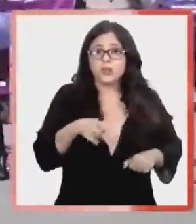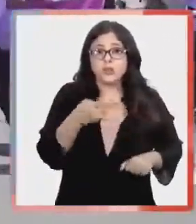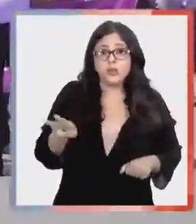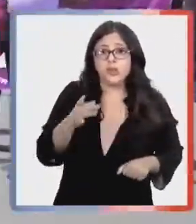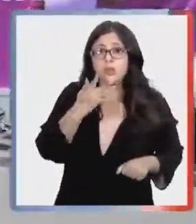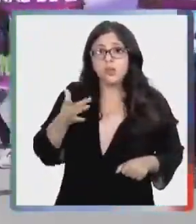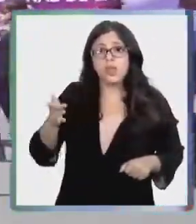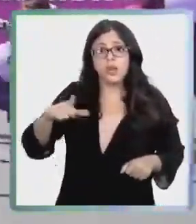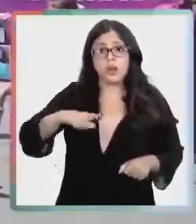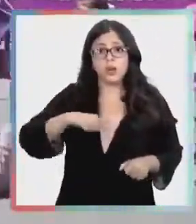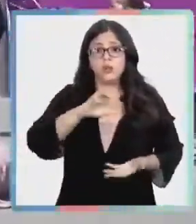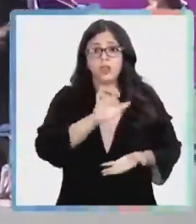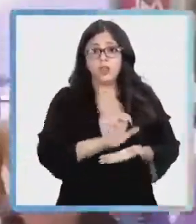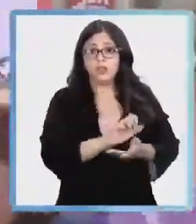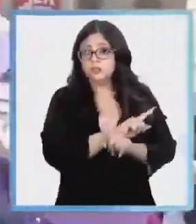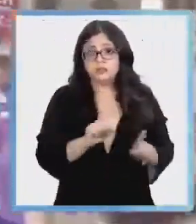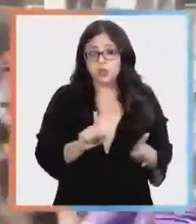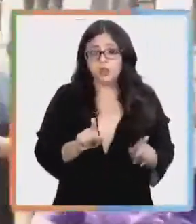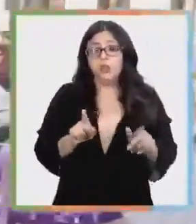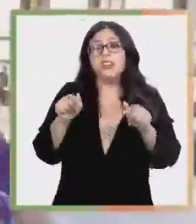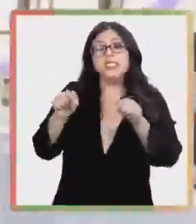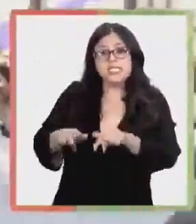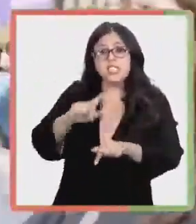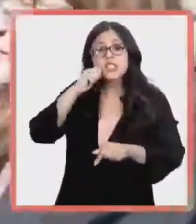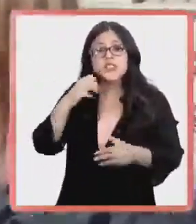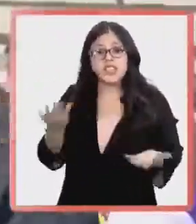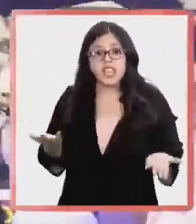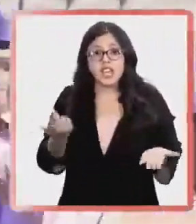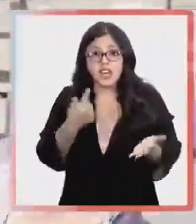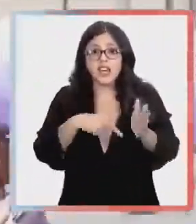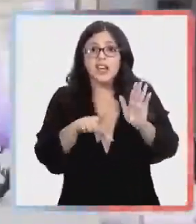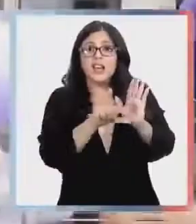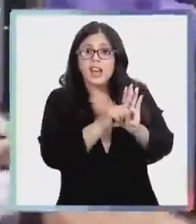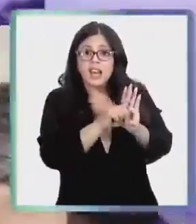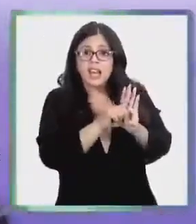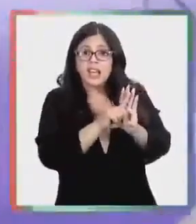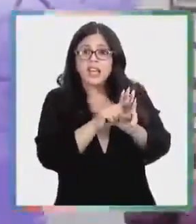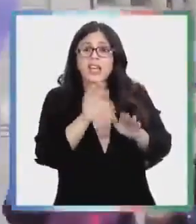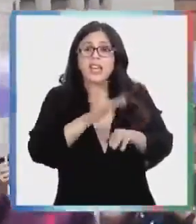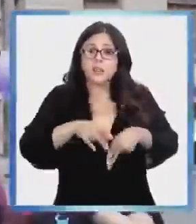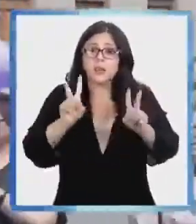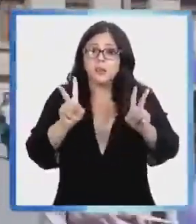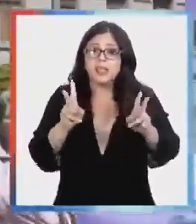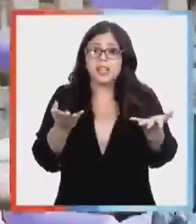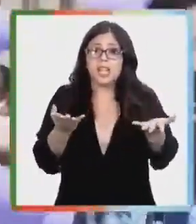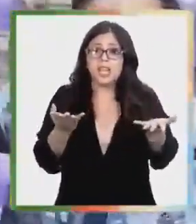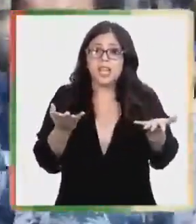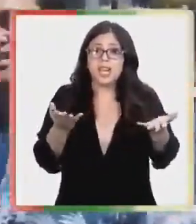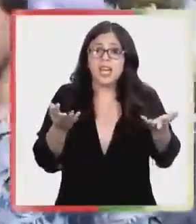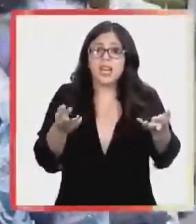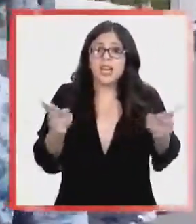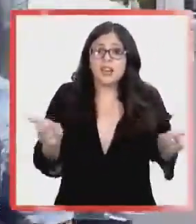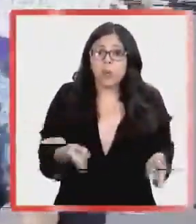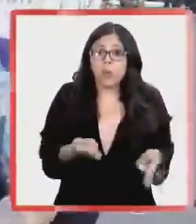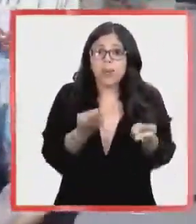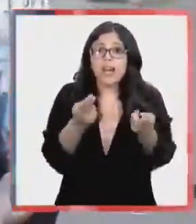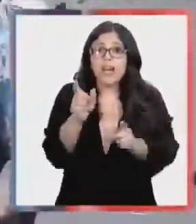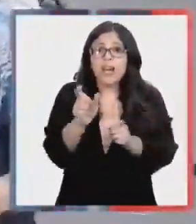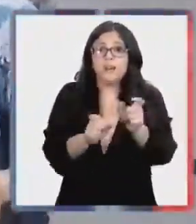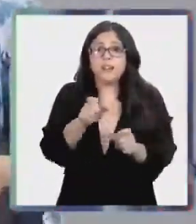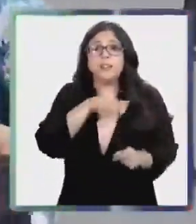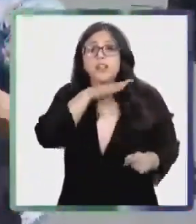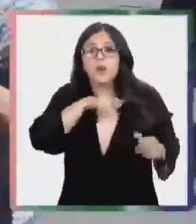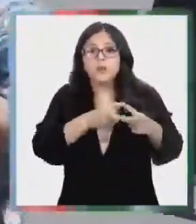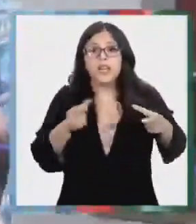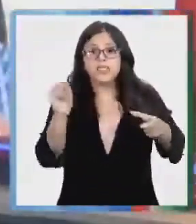situación, porque aquí no es culpa del Estado, y eso significaría tener una ley corta que permita rescatar a los usuarios de las ISAPRES.